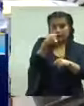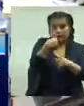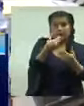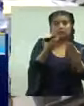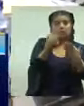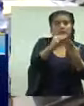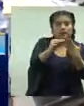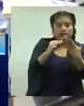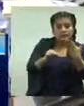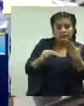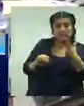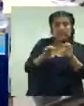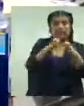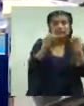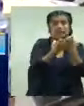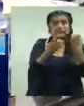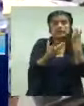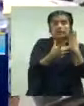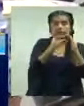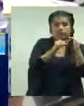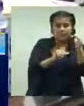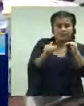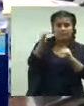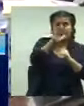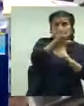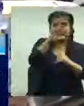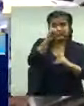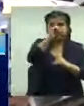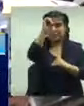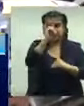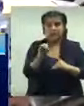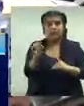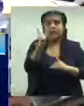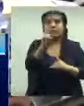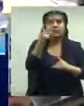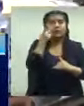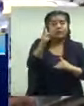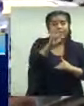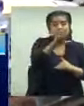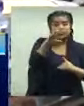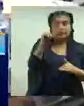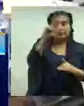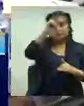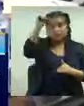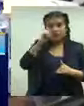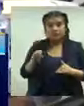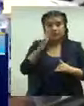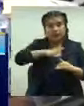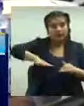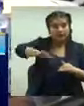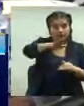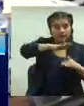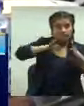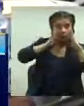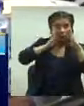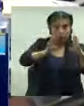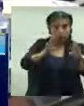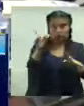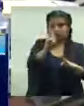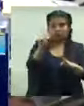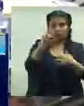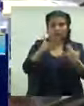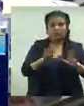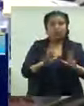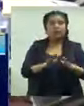crecimiento de 50%, ¿sí? O sea, y no estamos viendo 50% cobertura adicional ni de atenciones adicionales, es un